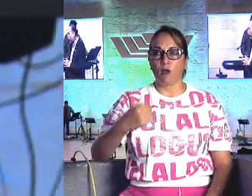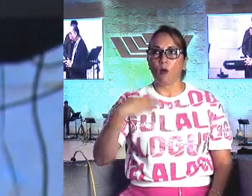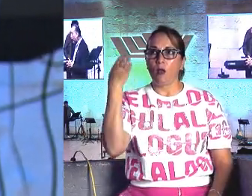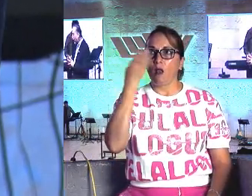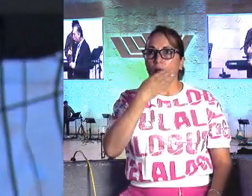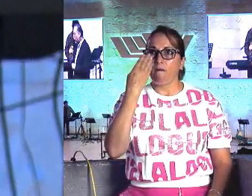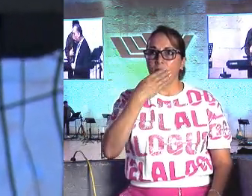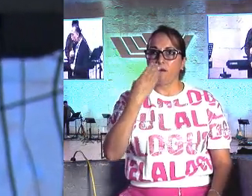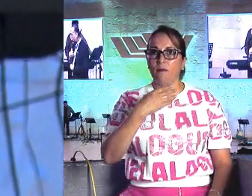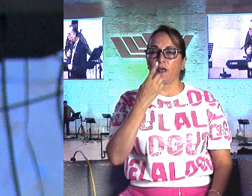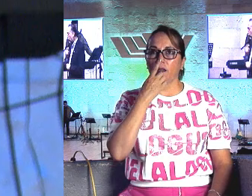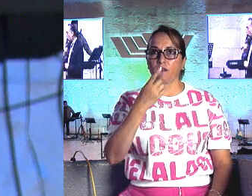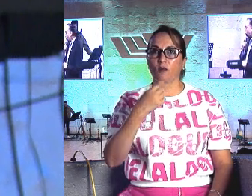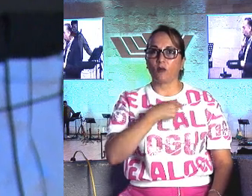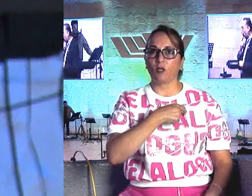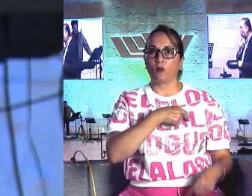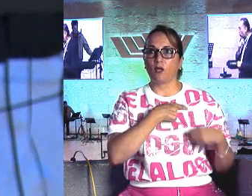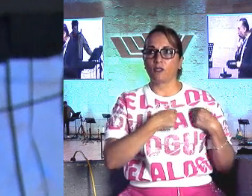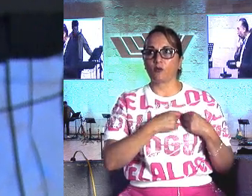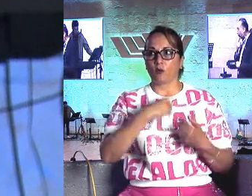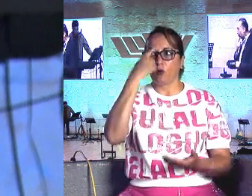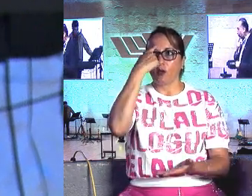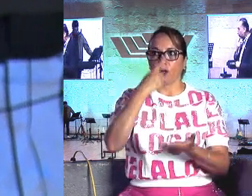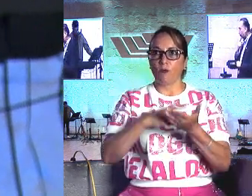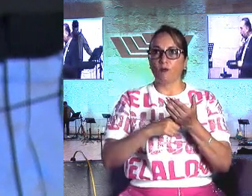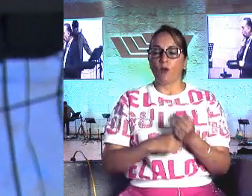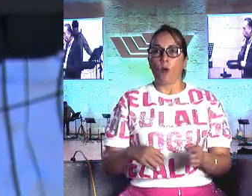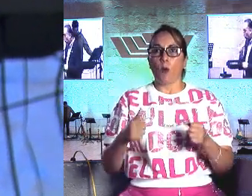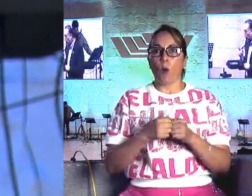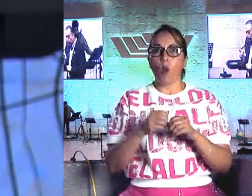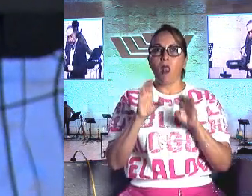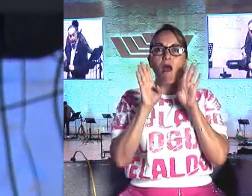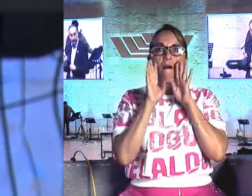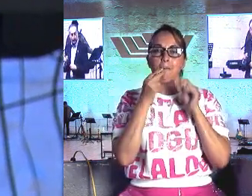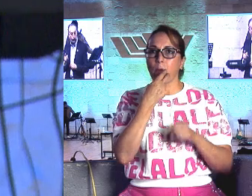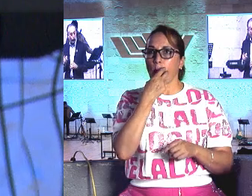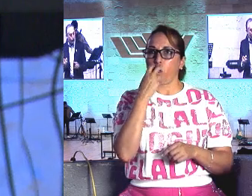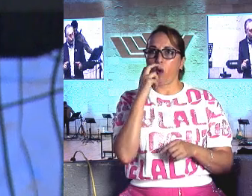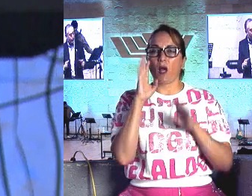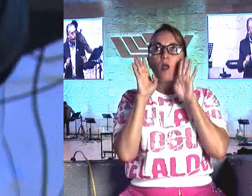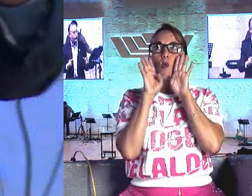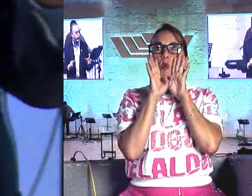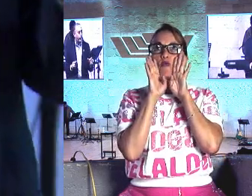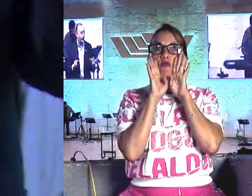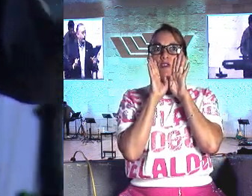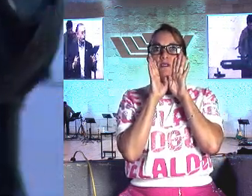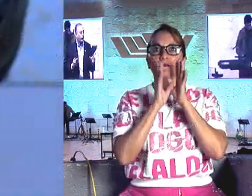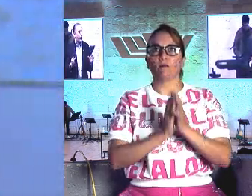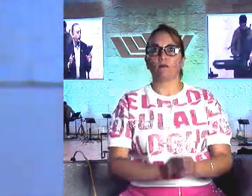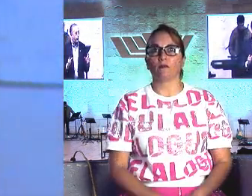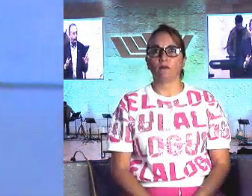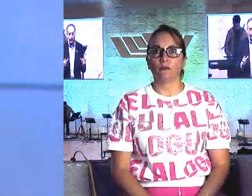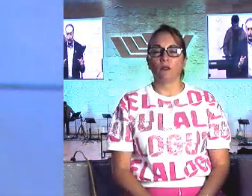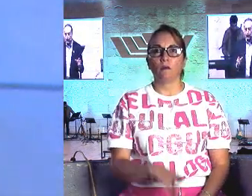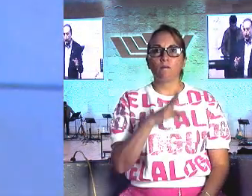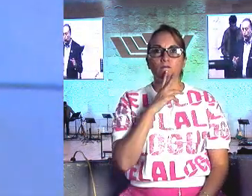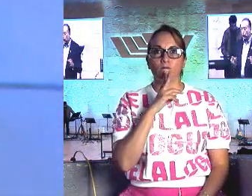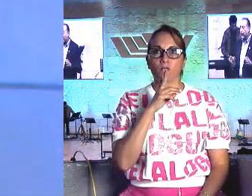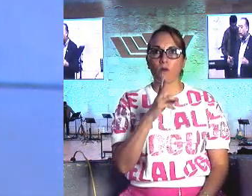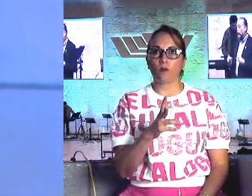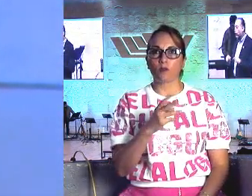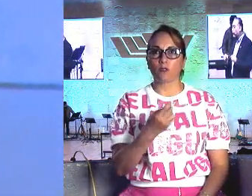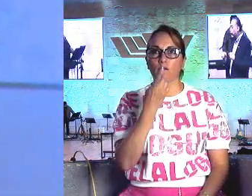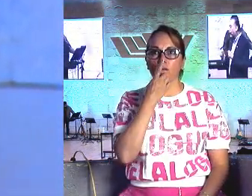corazón creemos, pero con la boca lo confesamos. Hoy yo les voy a pedir a ustedes que en voz audible